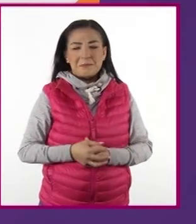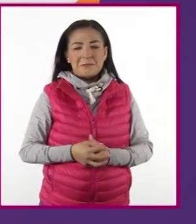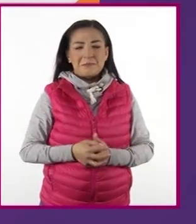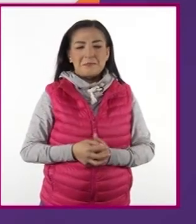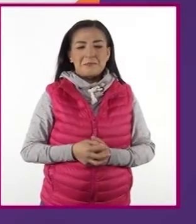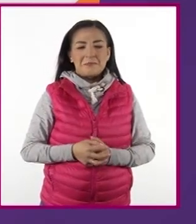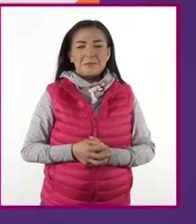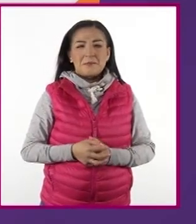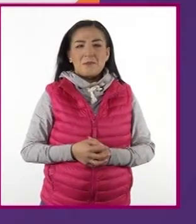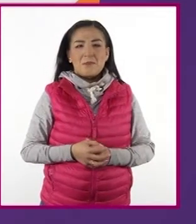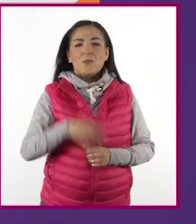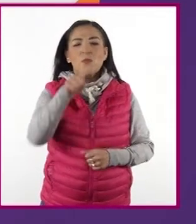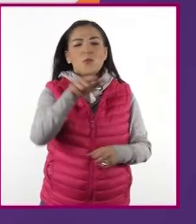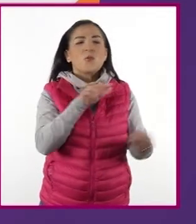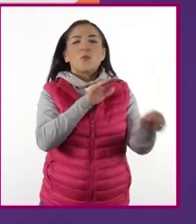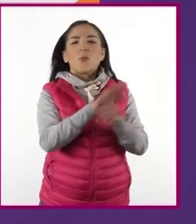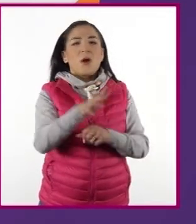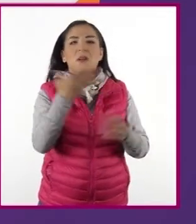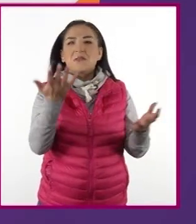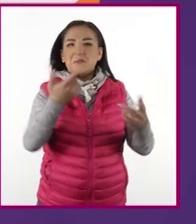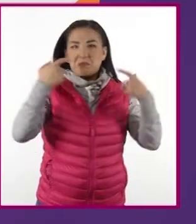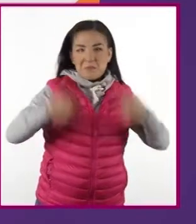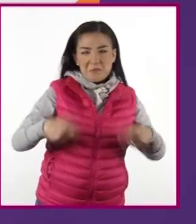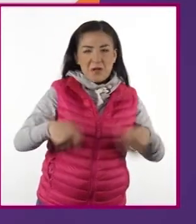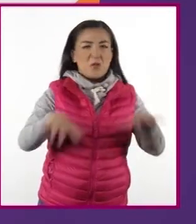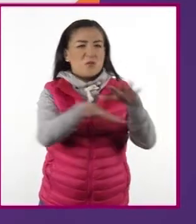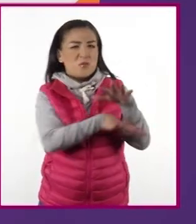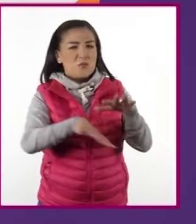¿A qué grupo social creen que pertenezcan?